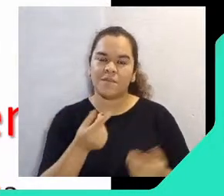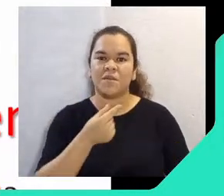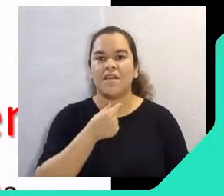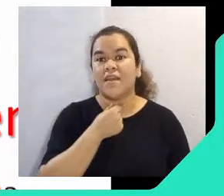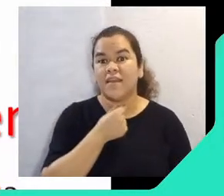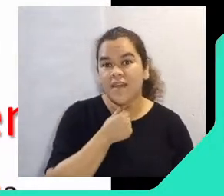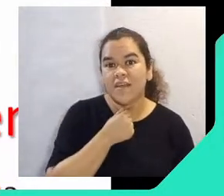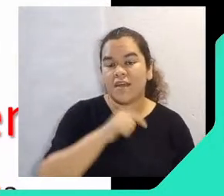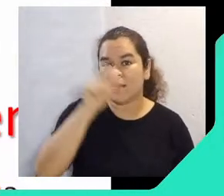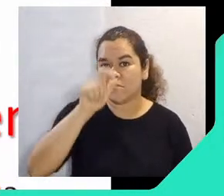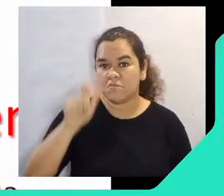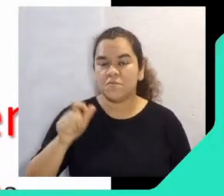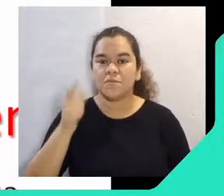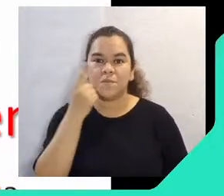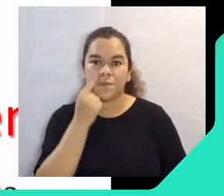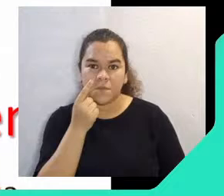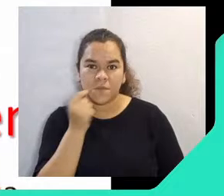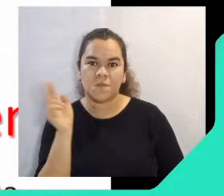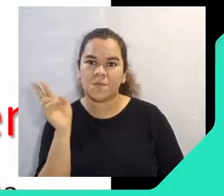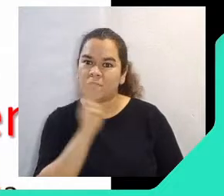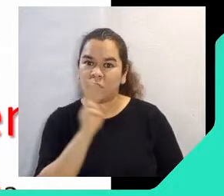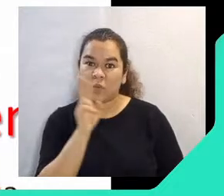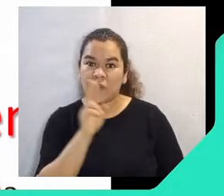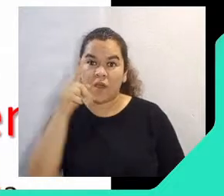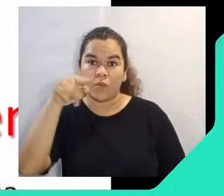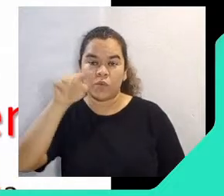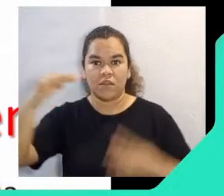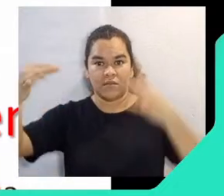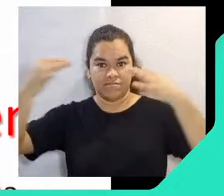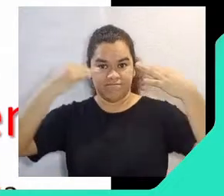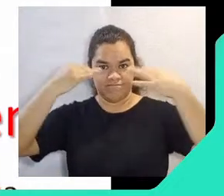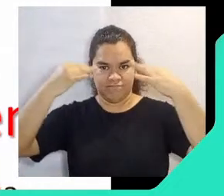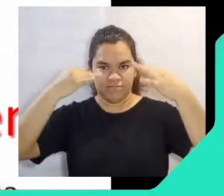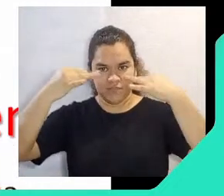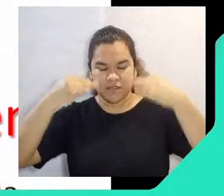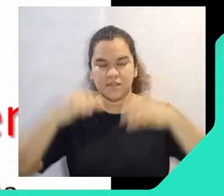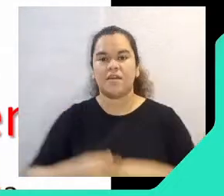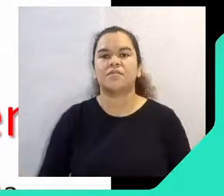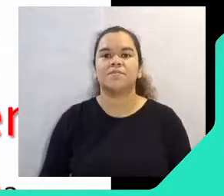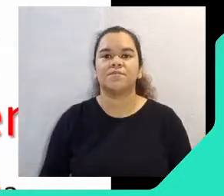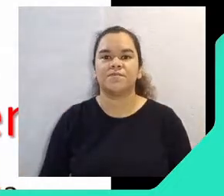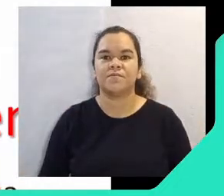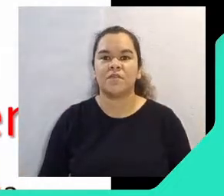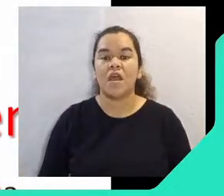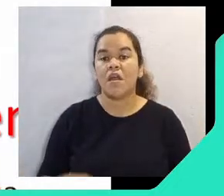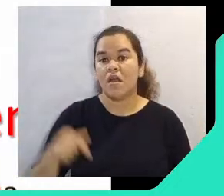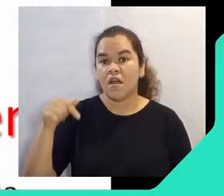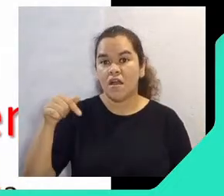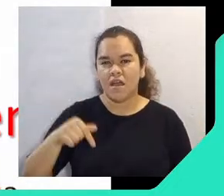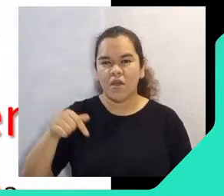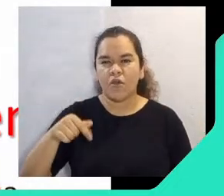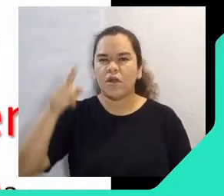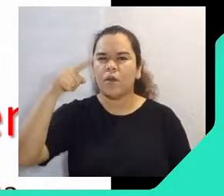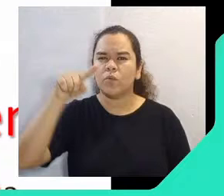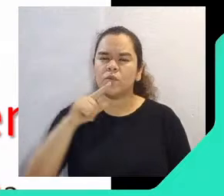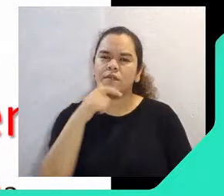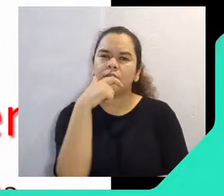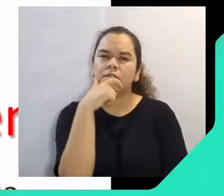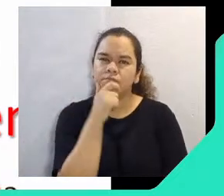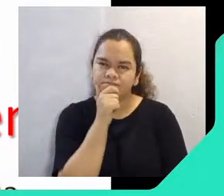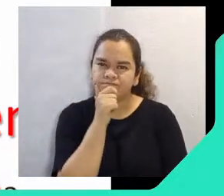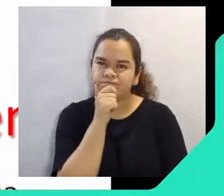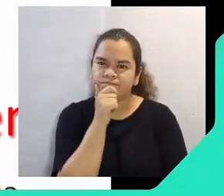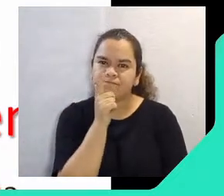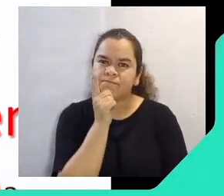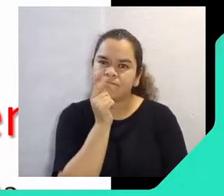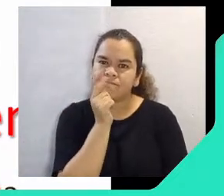las estudiantes que están escuchando y que están en este momento tratando de decidir qué